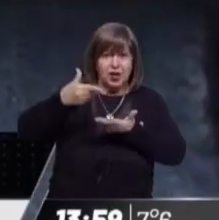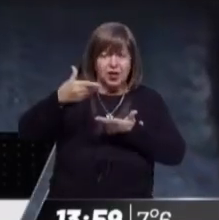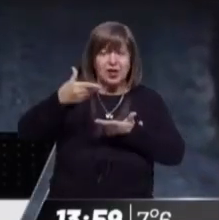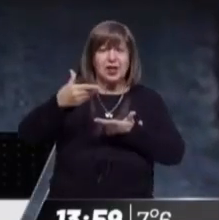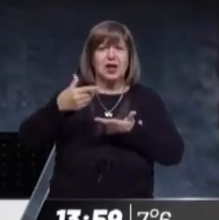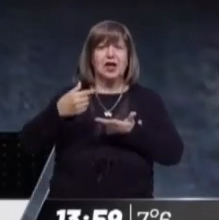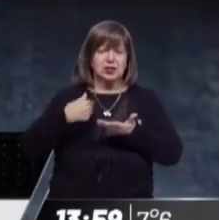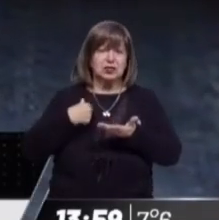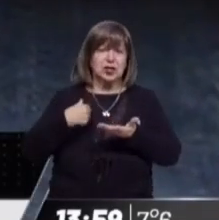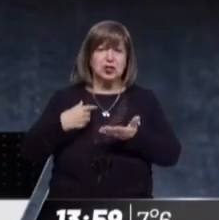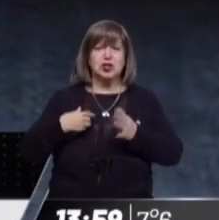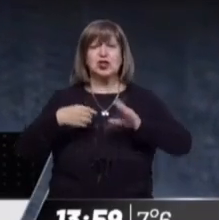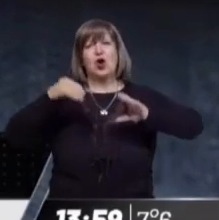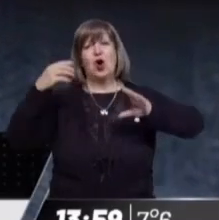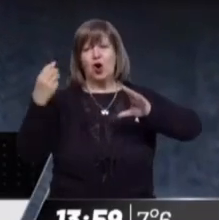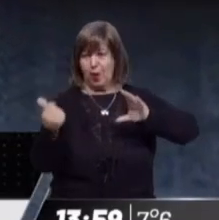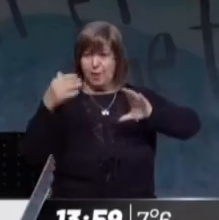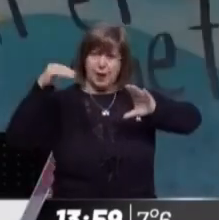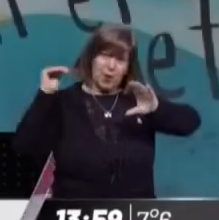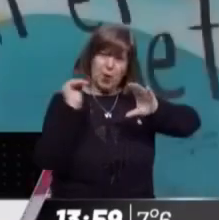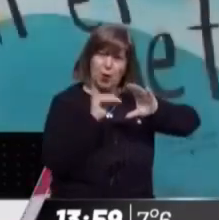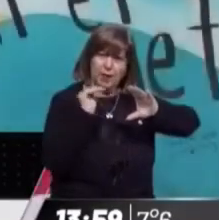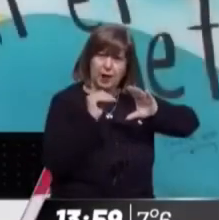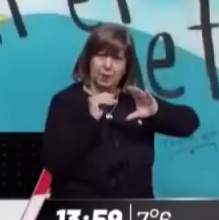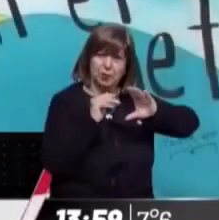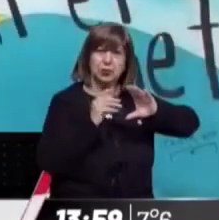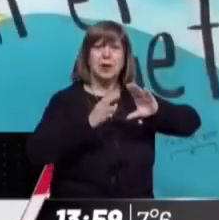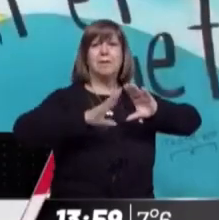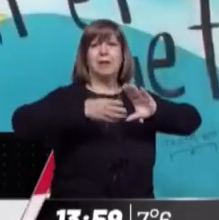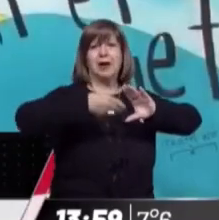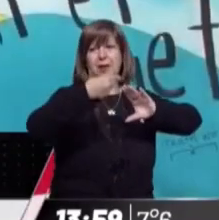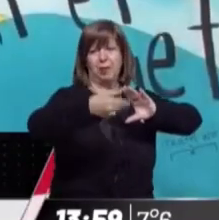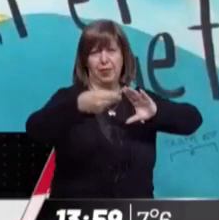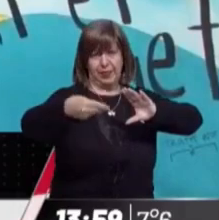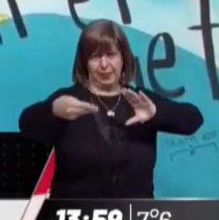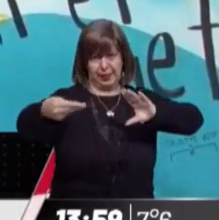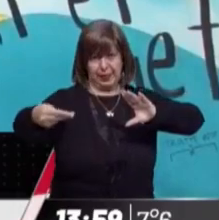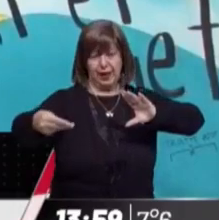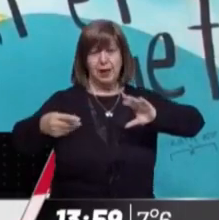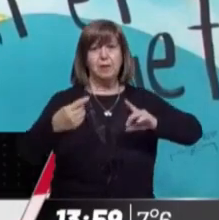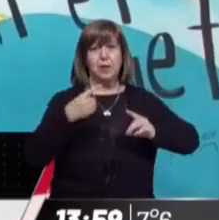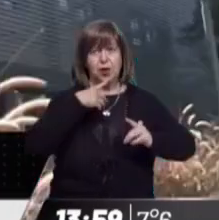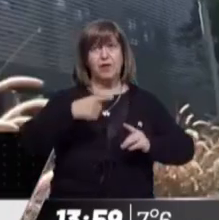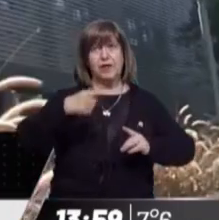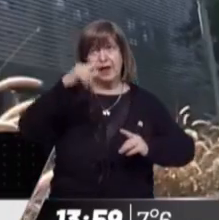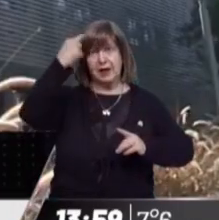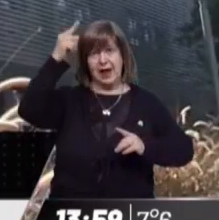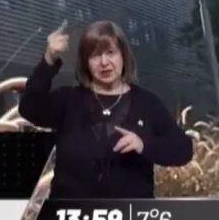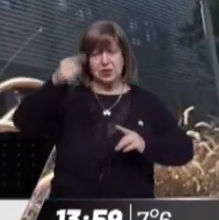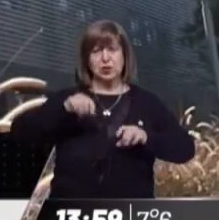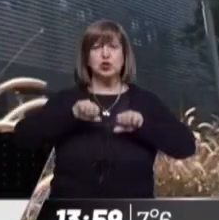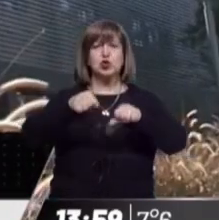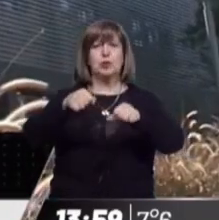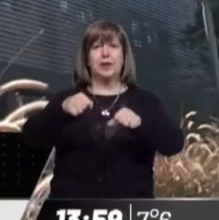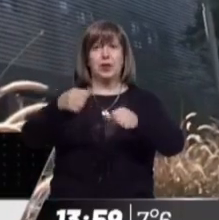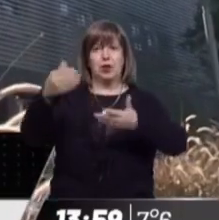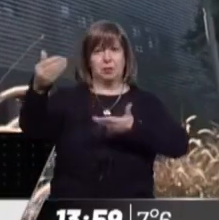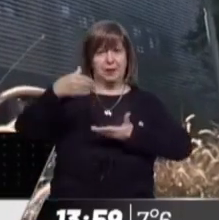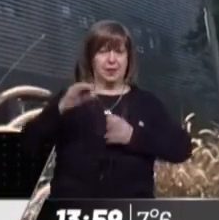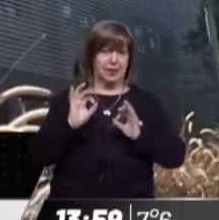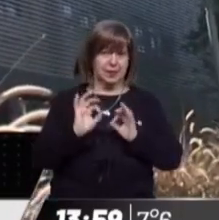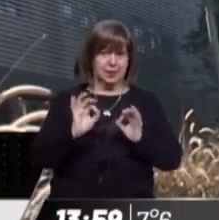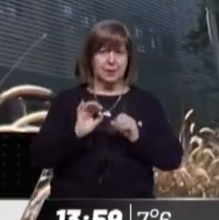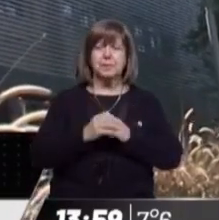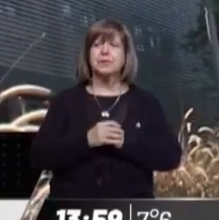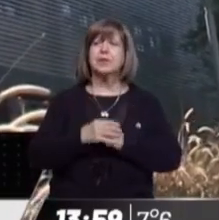entrega está asegurada y y lo estamos haciendo con normalidad pero es cierto que la nación ha suspendido la entrega de preservativos cada vez más gente va a los